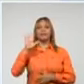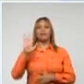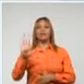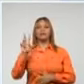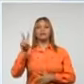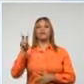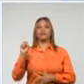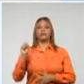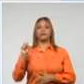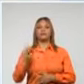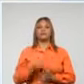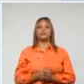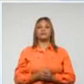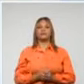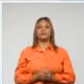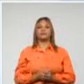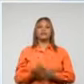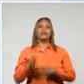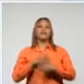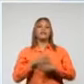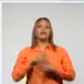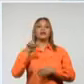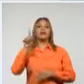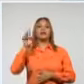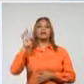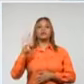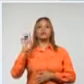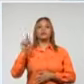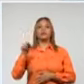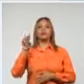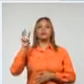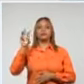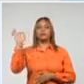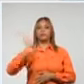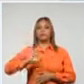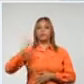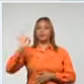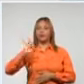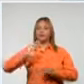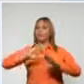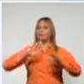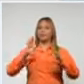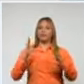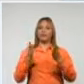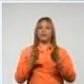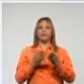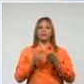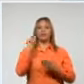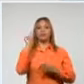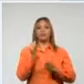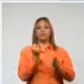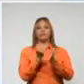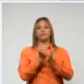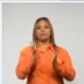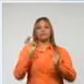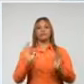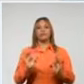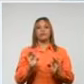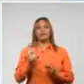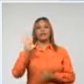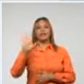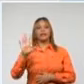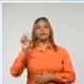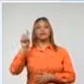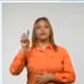520, que representan el 14,3% de todos los diagnosticados.